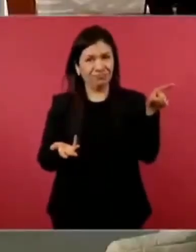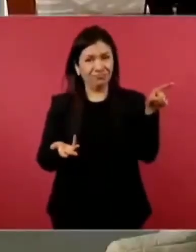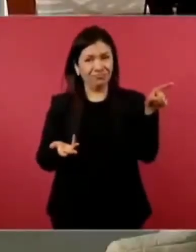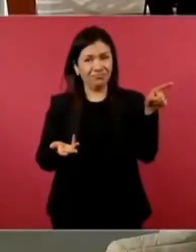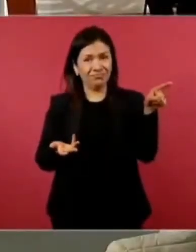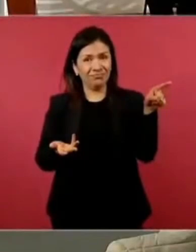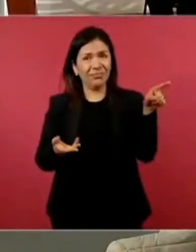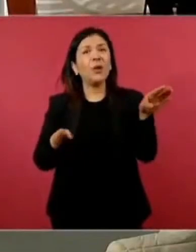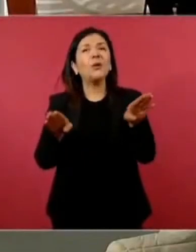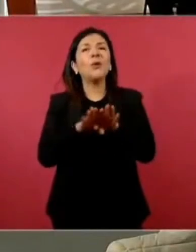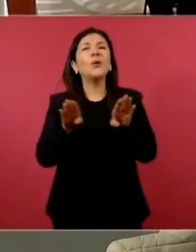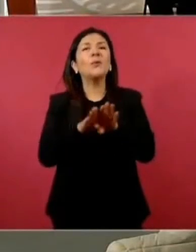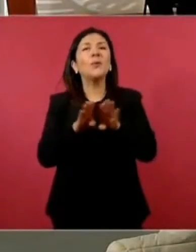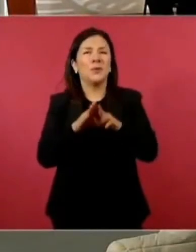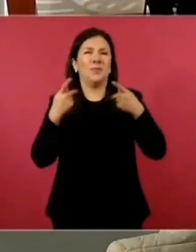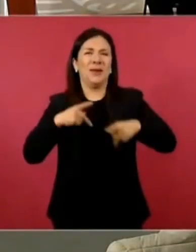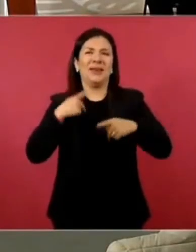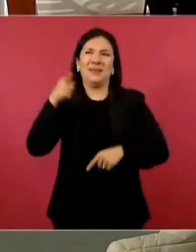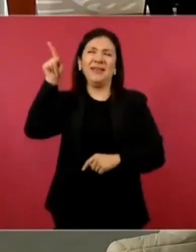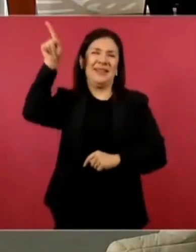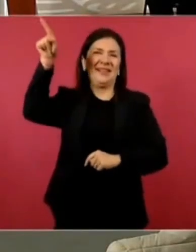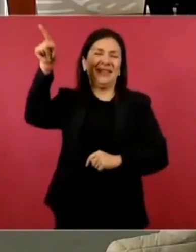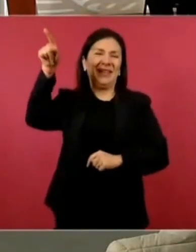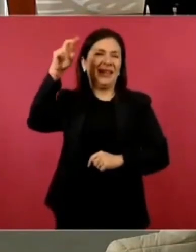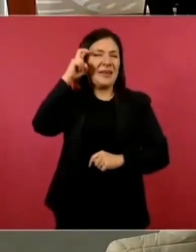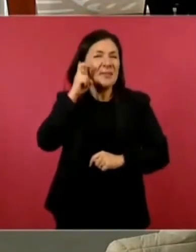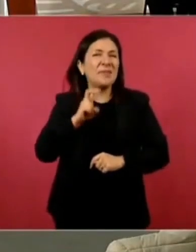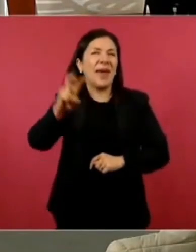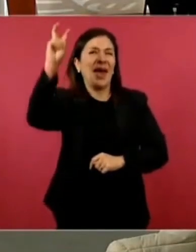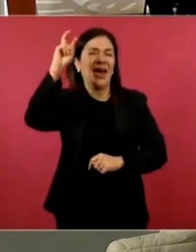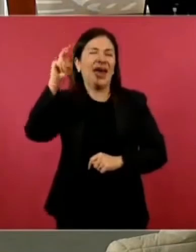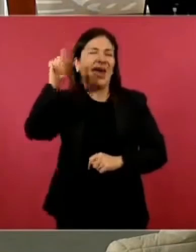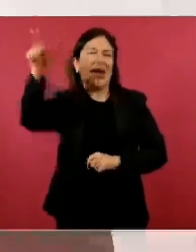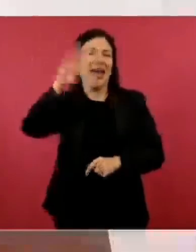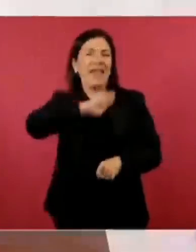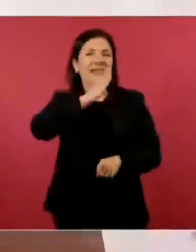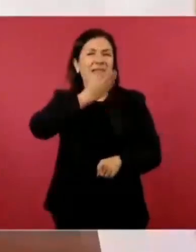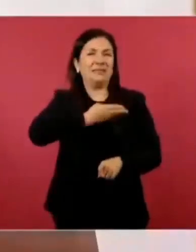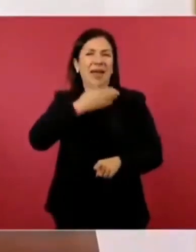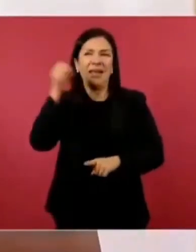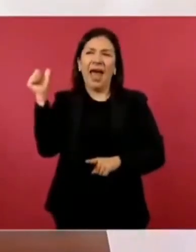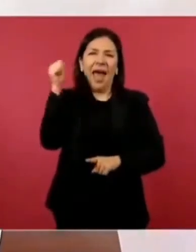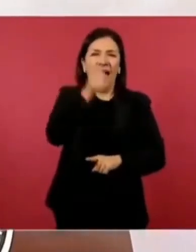como los que viajaron de Madrid a la Ciudad de México